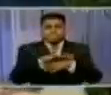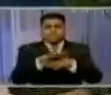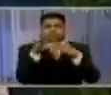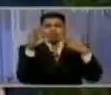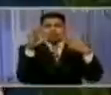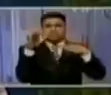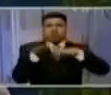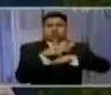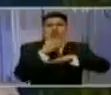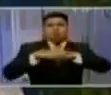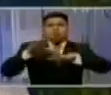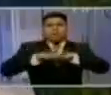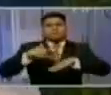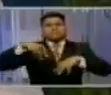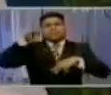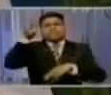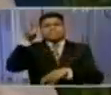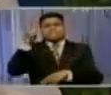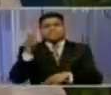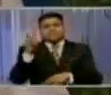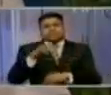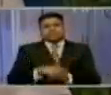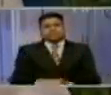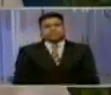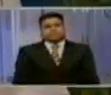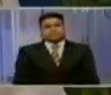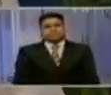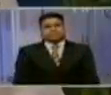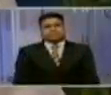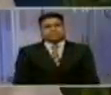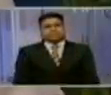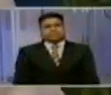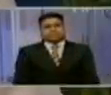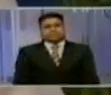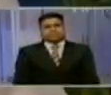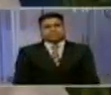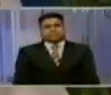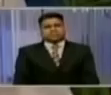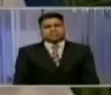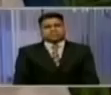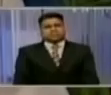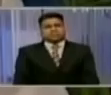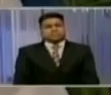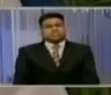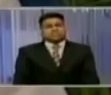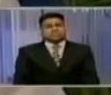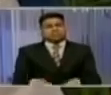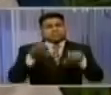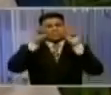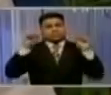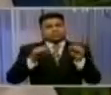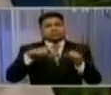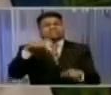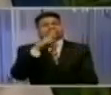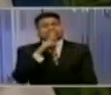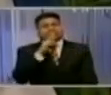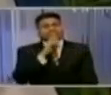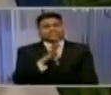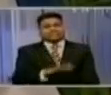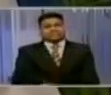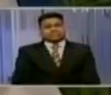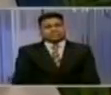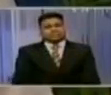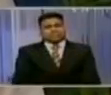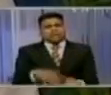ahorrar, ¿verdad? Porque la situación fue muy crítica. Sigue siendo difícil, pero hemos pasado